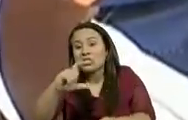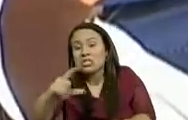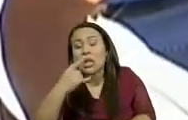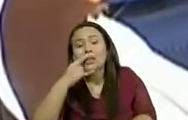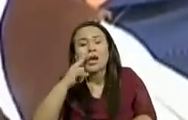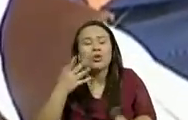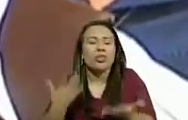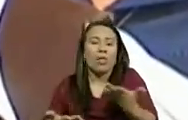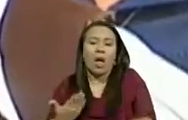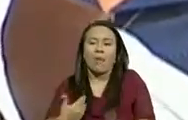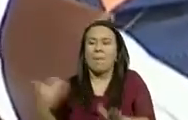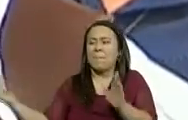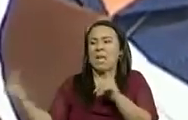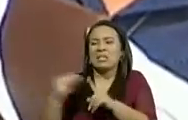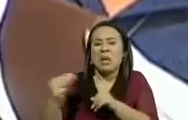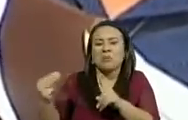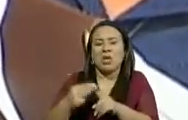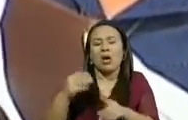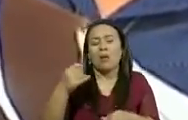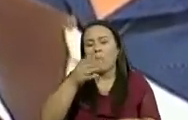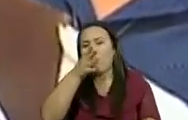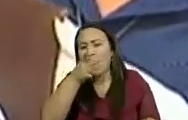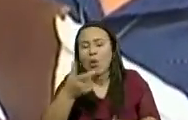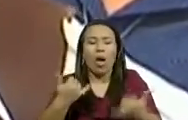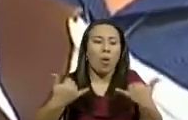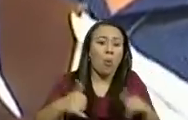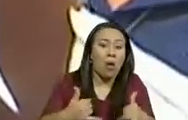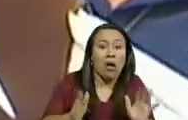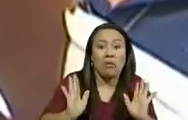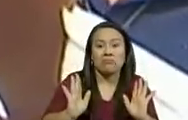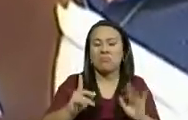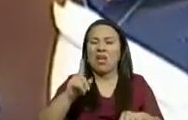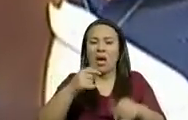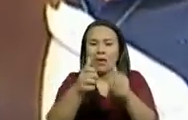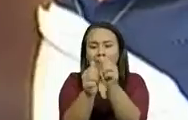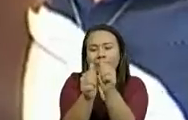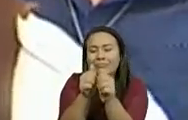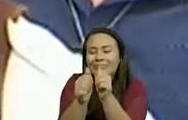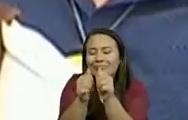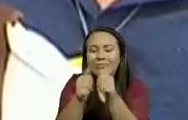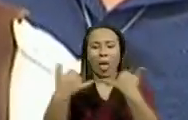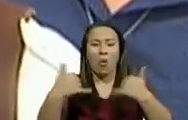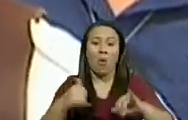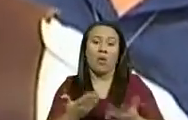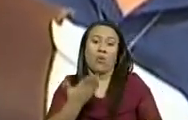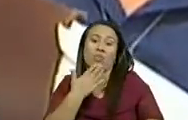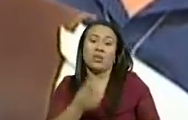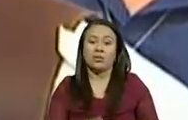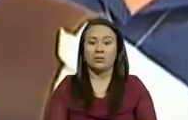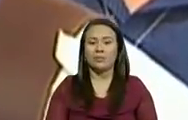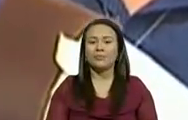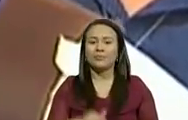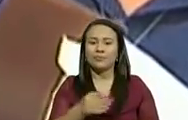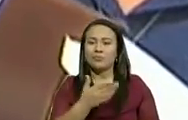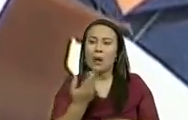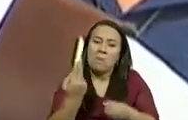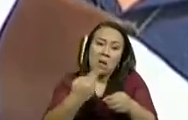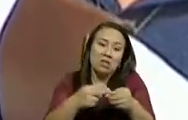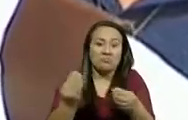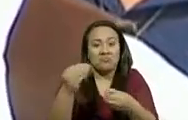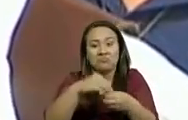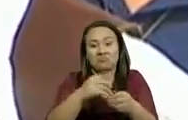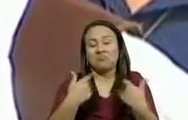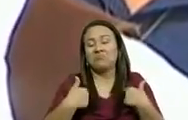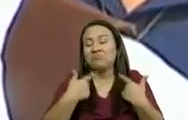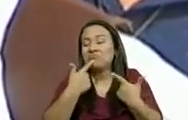víctimas de engaños en cuanto a juegos de videojuegos o ese tipo de acciones. Está descartado, ya que, como le indico, tenemos la